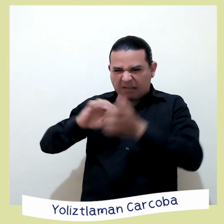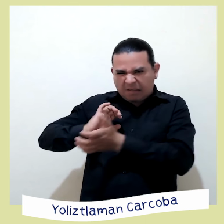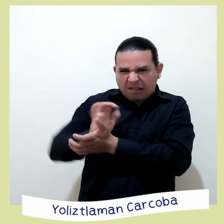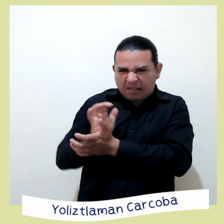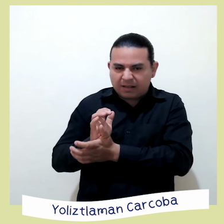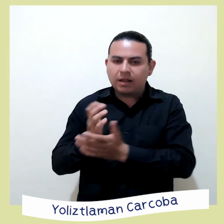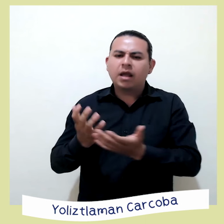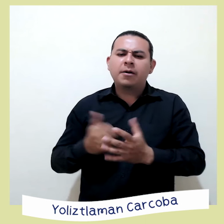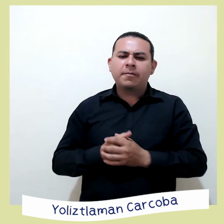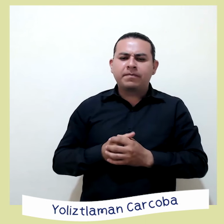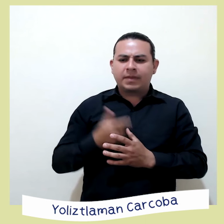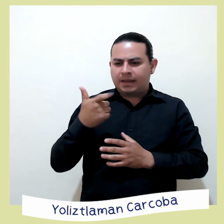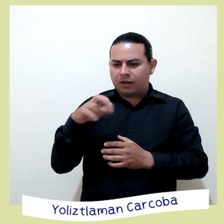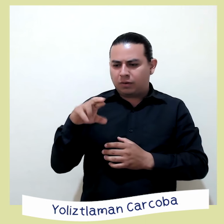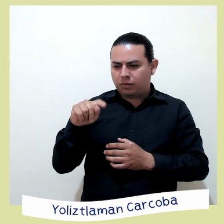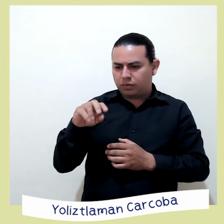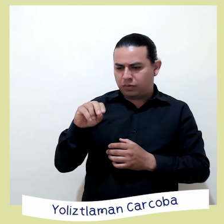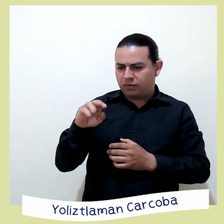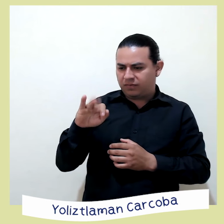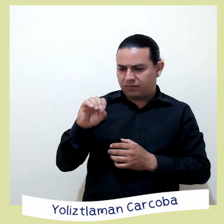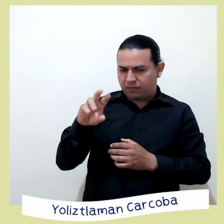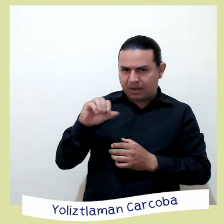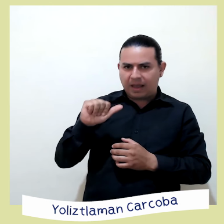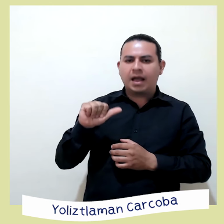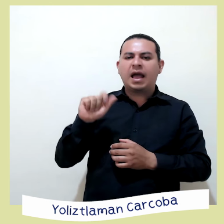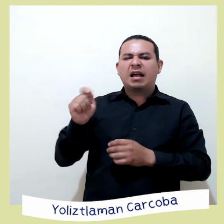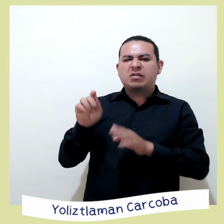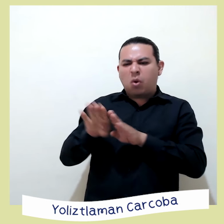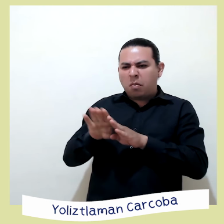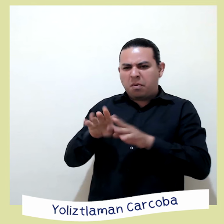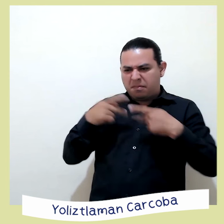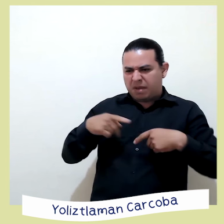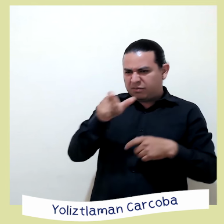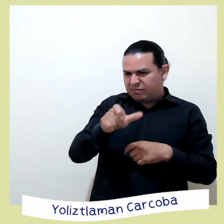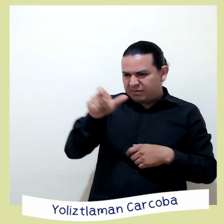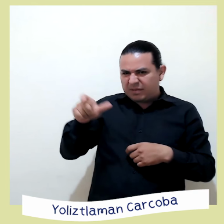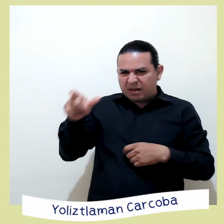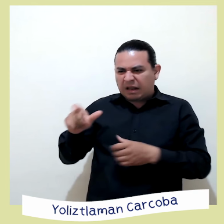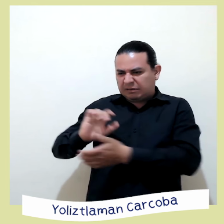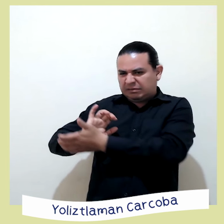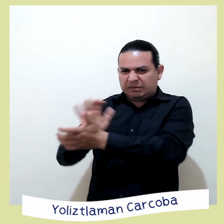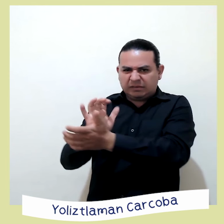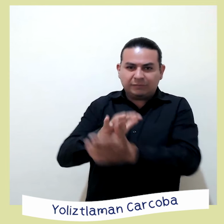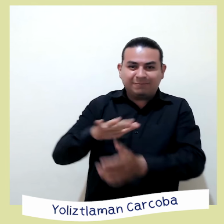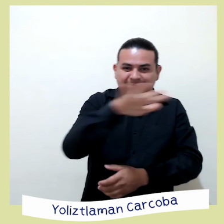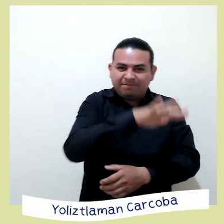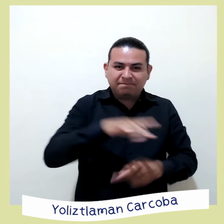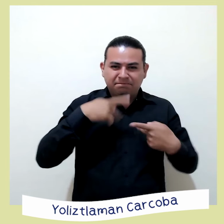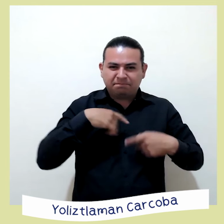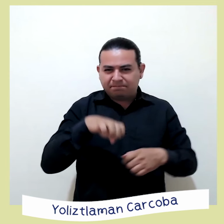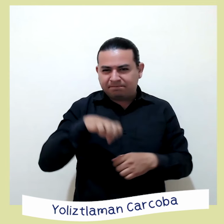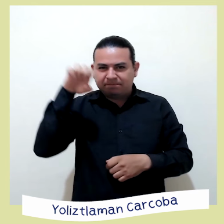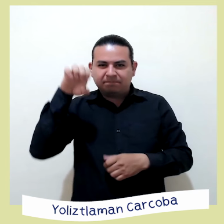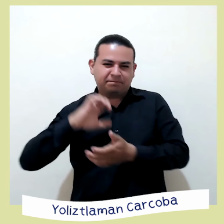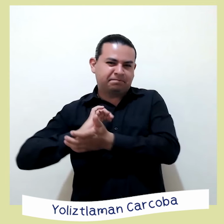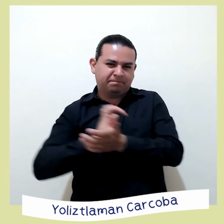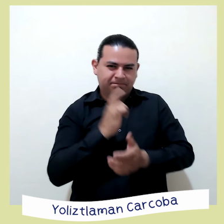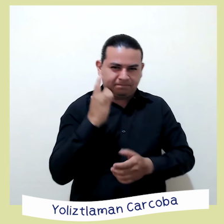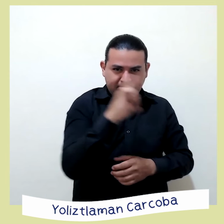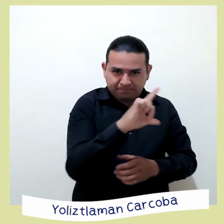conversatorios 2023, Ser diferente es mi derecho. En esta ocasión con el tema de